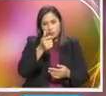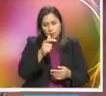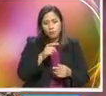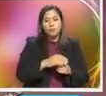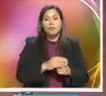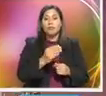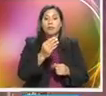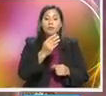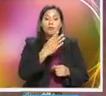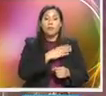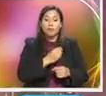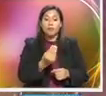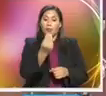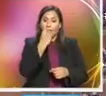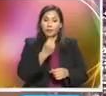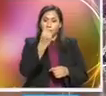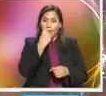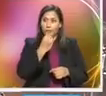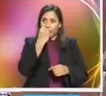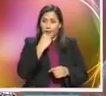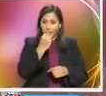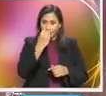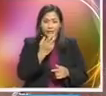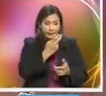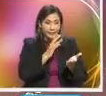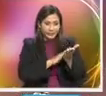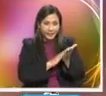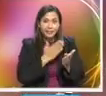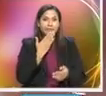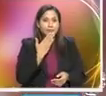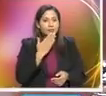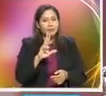coma súper bien porque come más de lo que tiene que comer, ¿no?